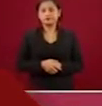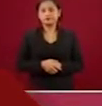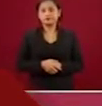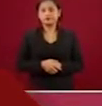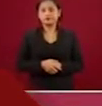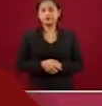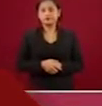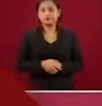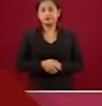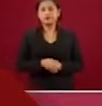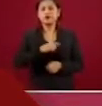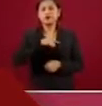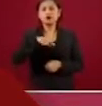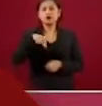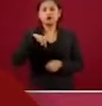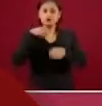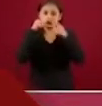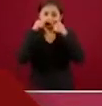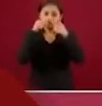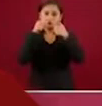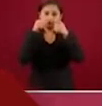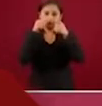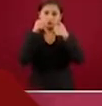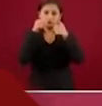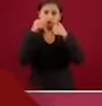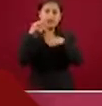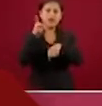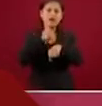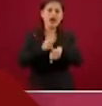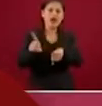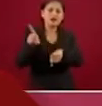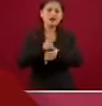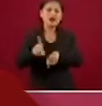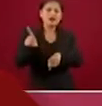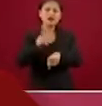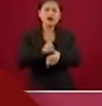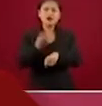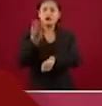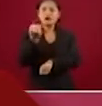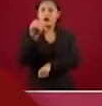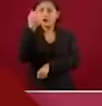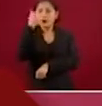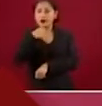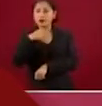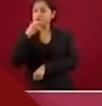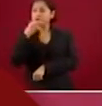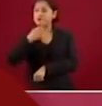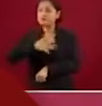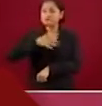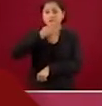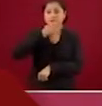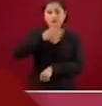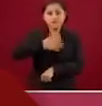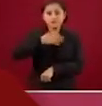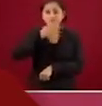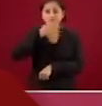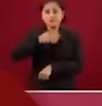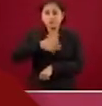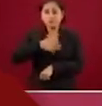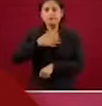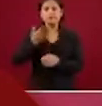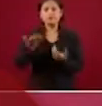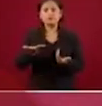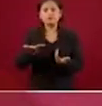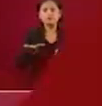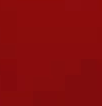Andrés Manuel López Obrador indicó que no hay ningún caso en México hasta ahora. Aseguró que se le está dando seguimiento permanente, por lo que no debe de haber